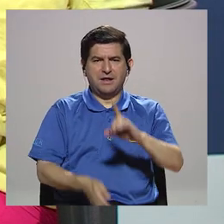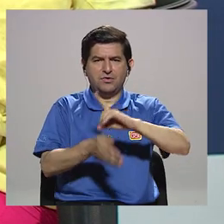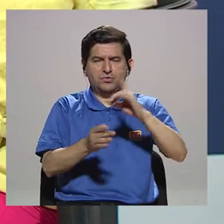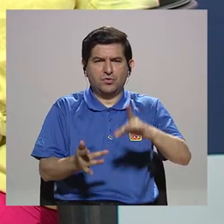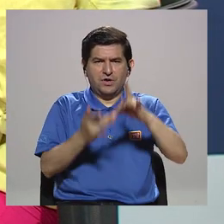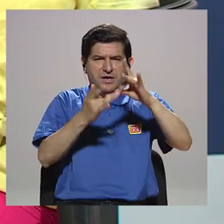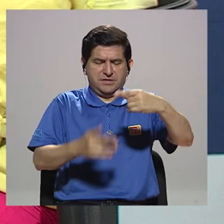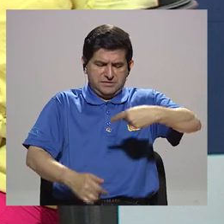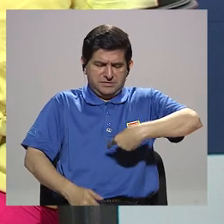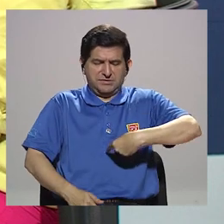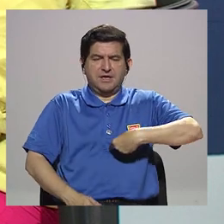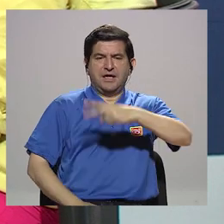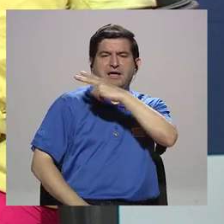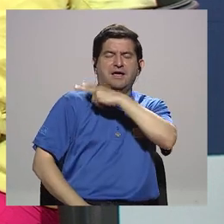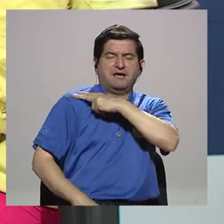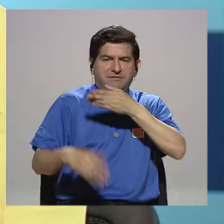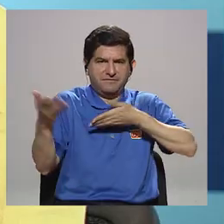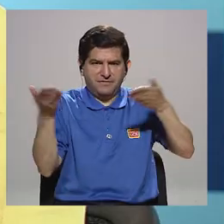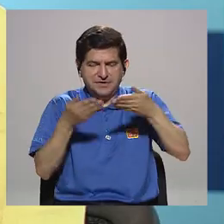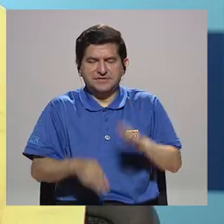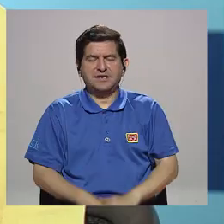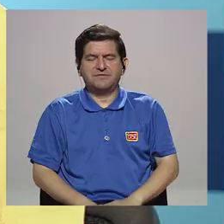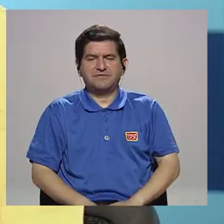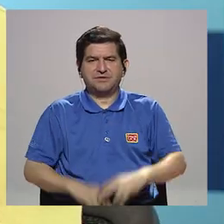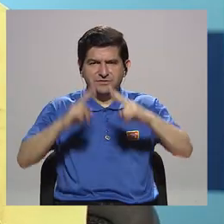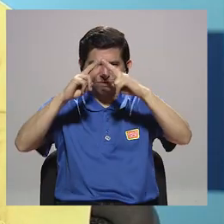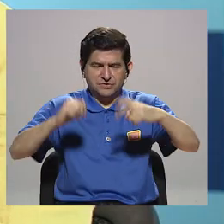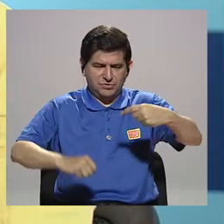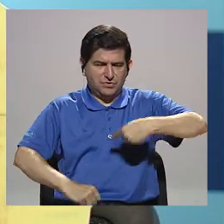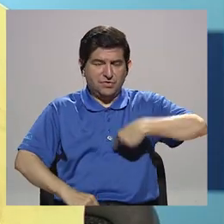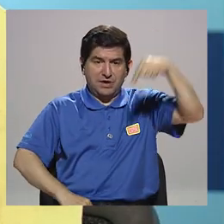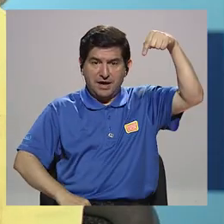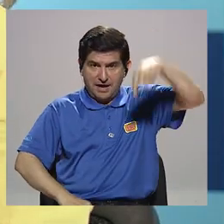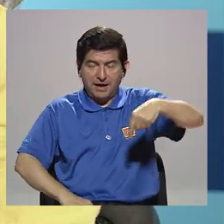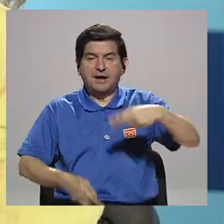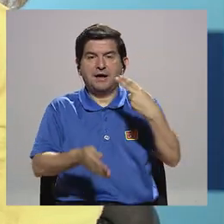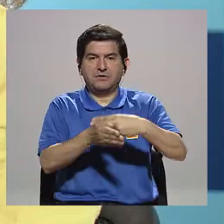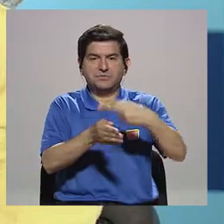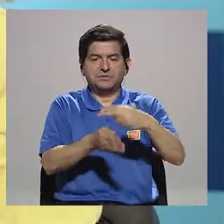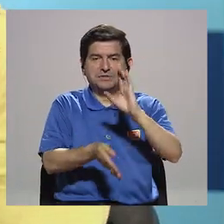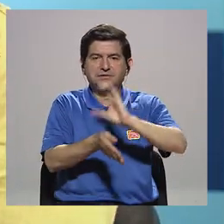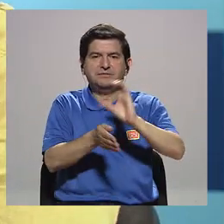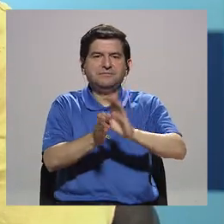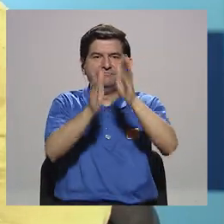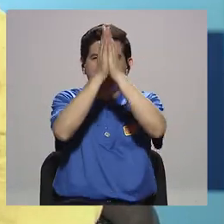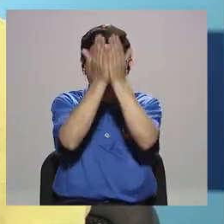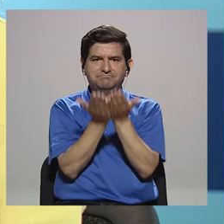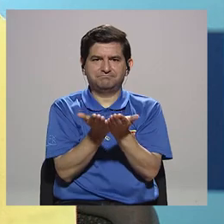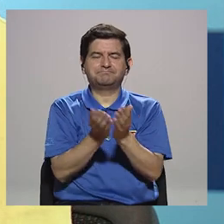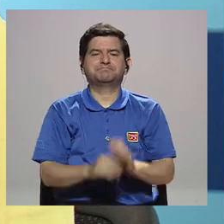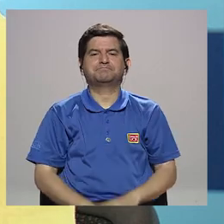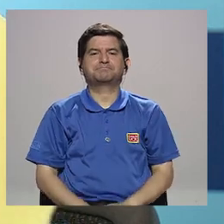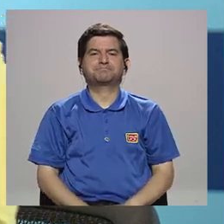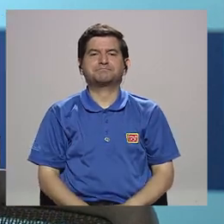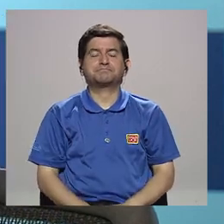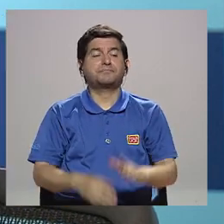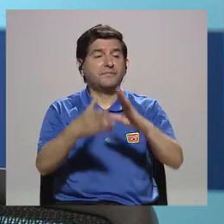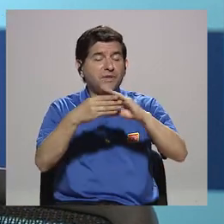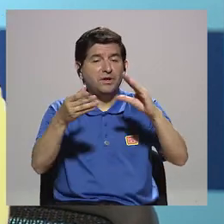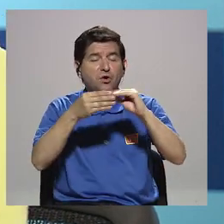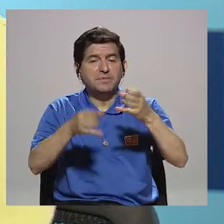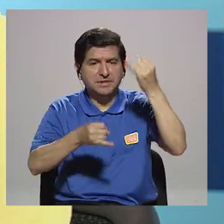médico gastroenterólogo, jefe del servicio de gastroenterología de acá en el Hospital Clínica Bíblica. Doctor,